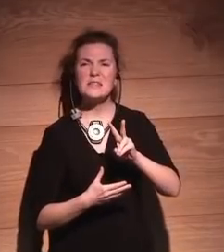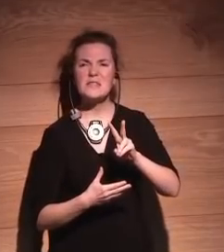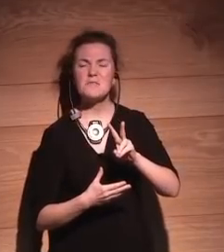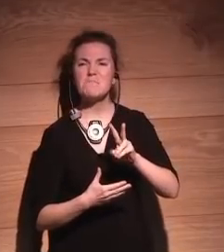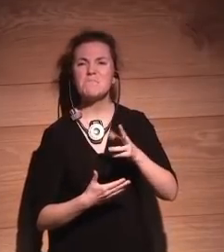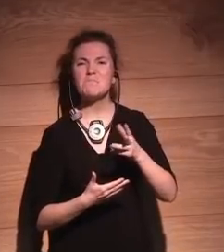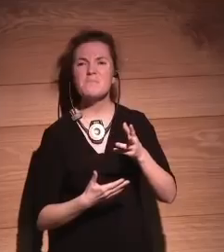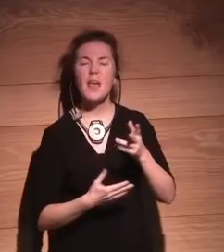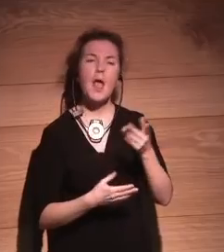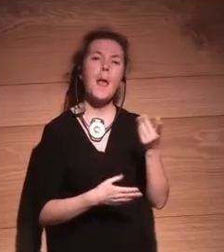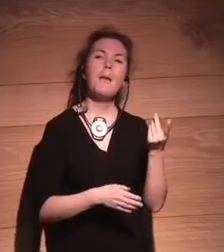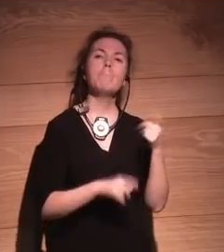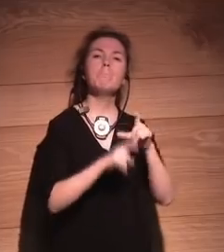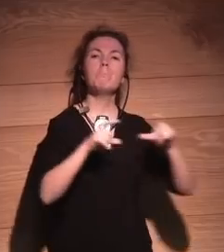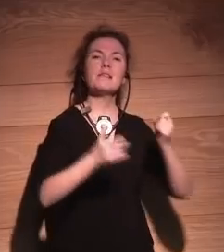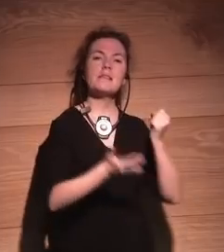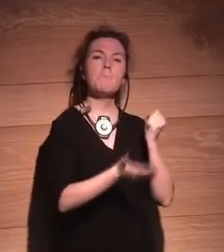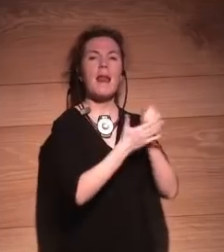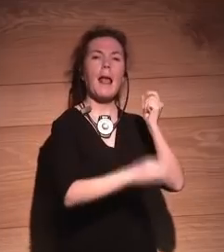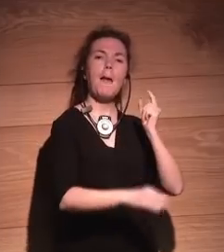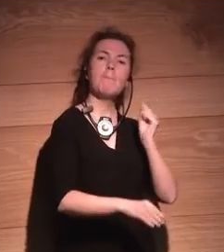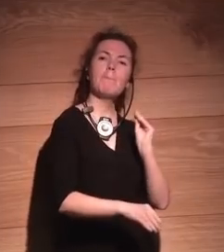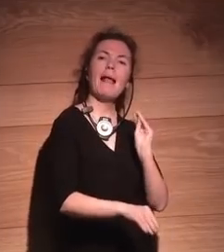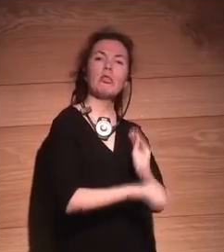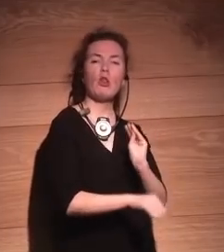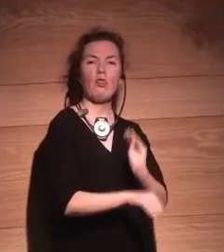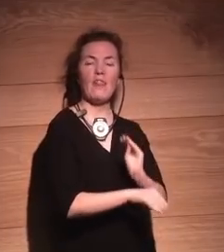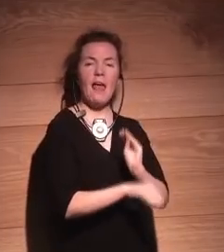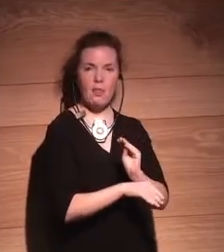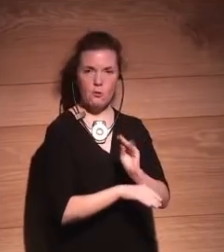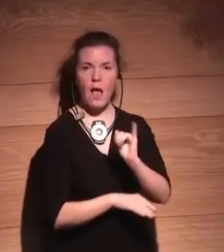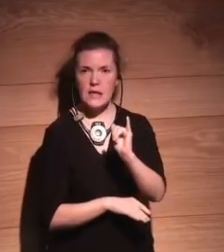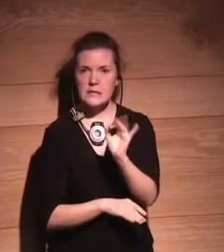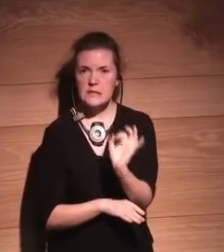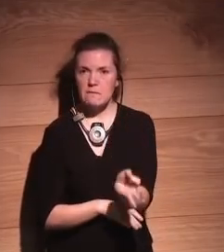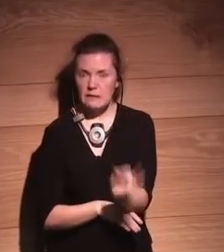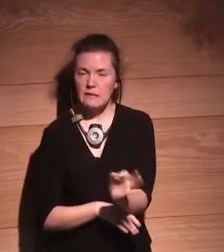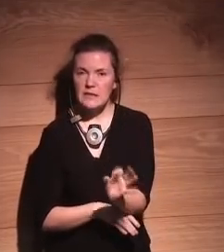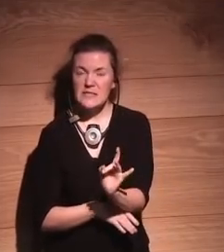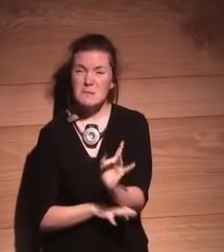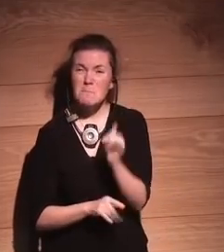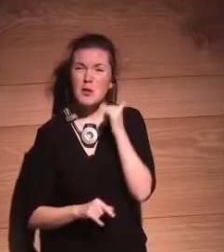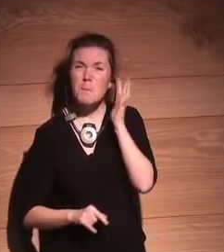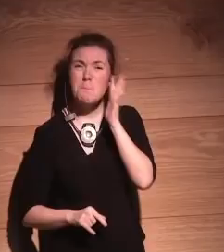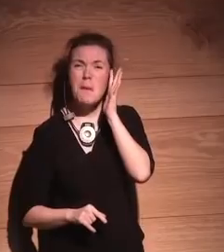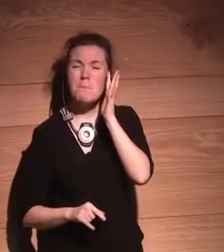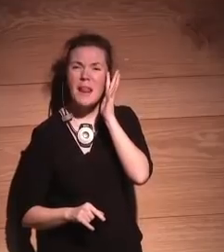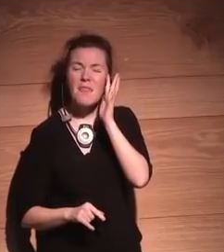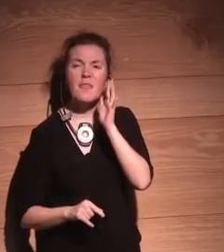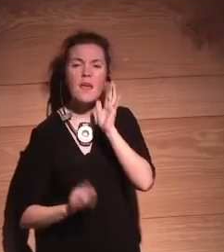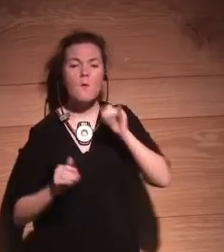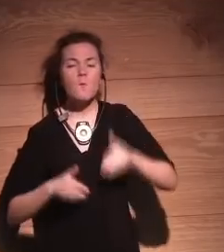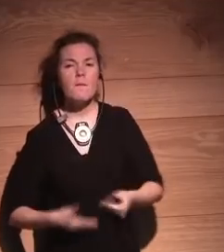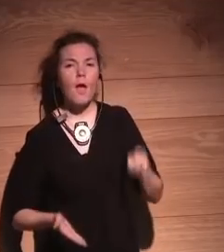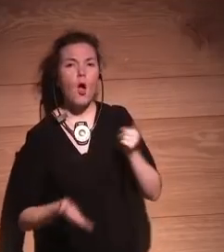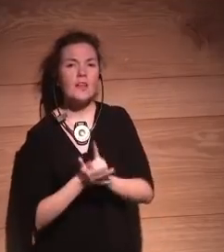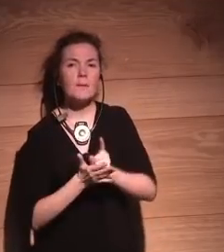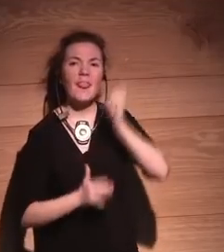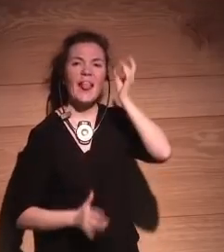apoyados, patrocinados por las marcas. Sabemos que existe, pero me parece que está regresando la